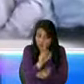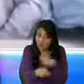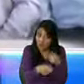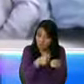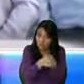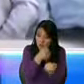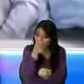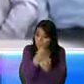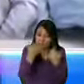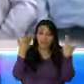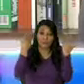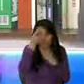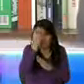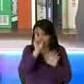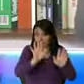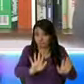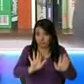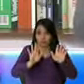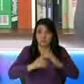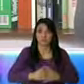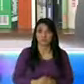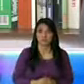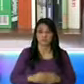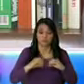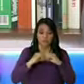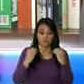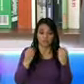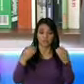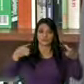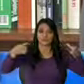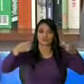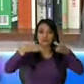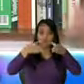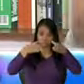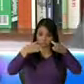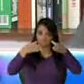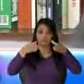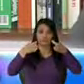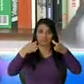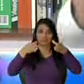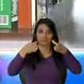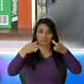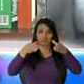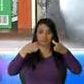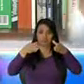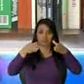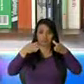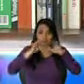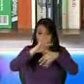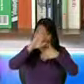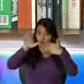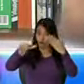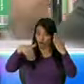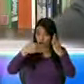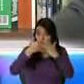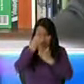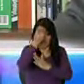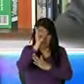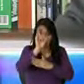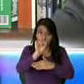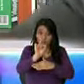uno de los candidatos. La nuestra es una organización segundo piso. Si tomásemos una decisión en este nivel,